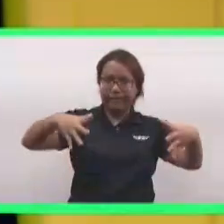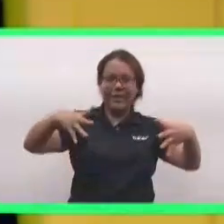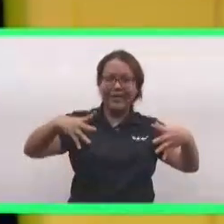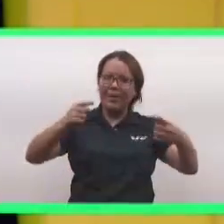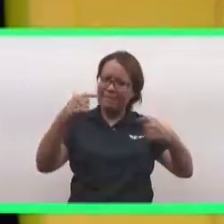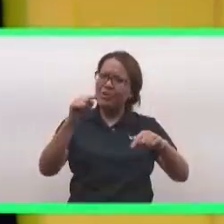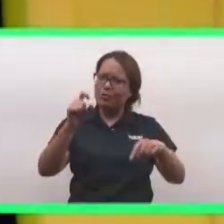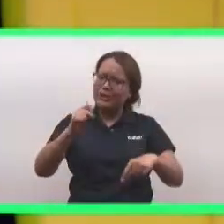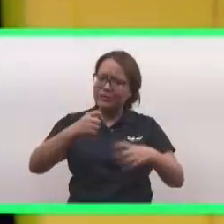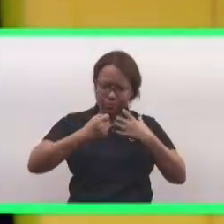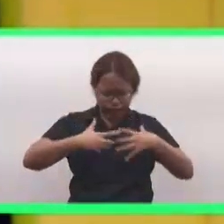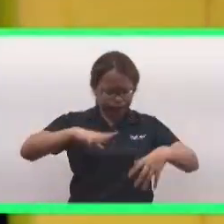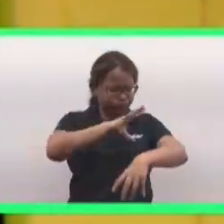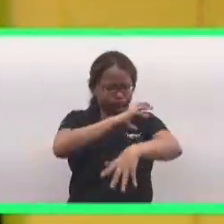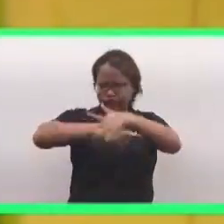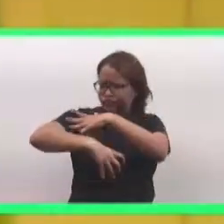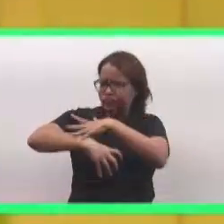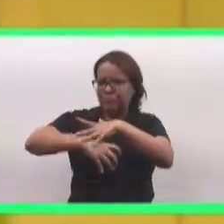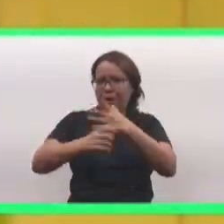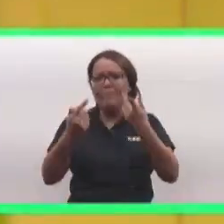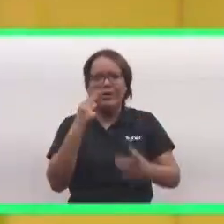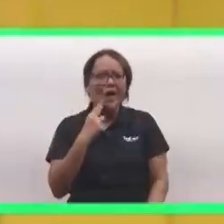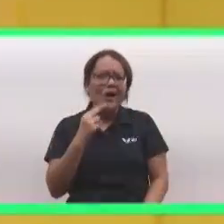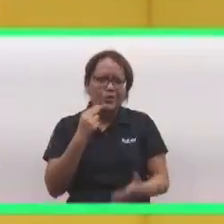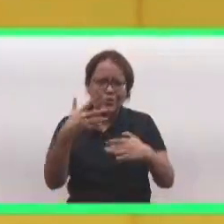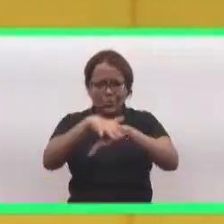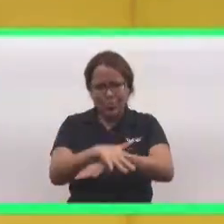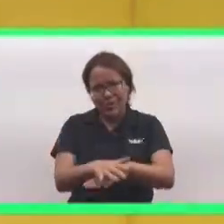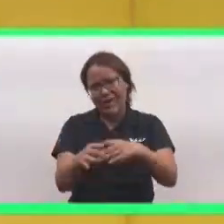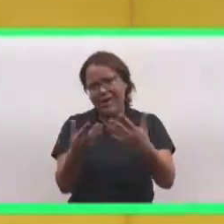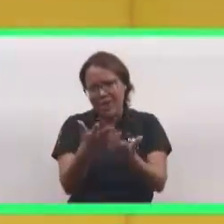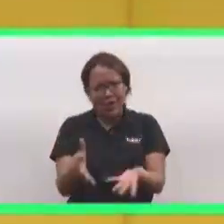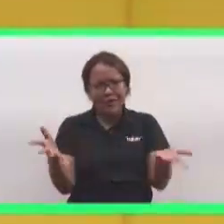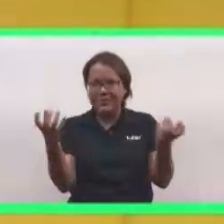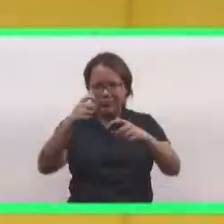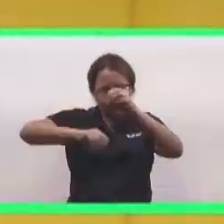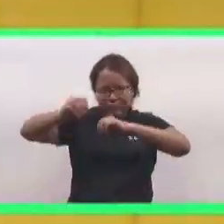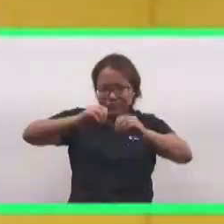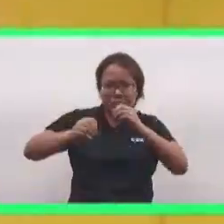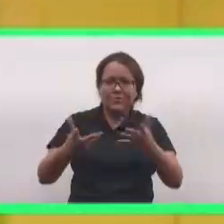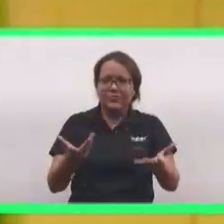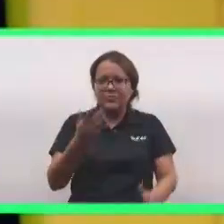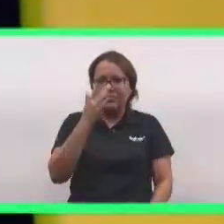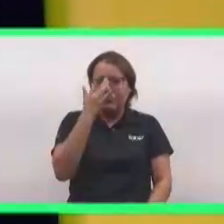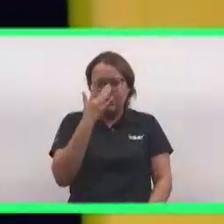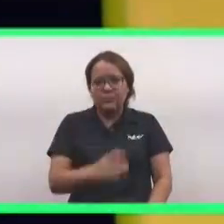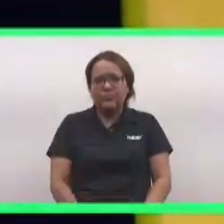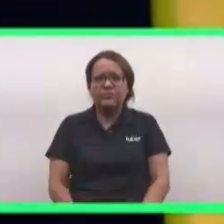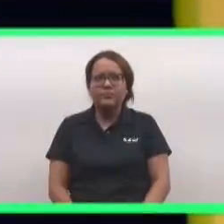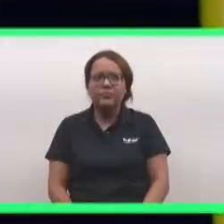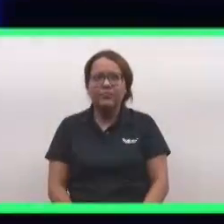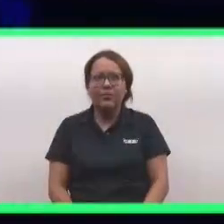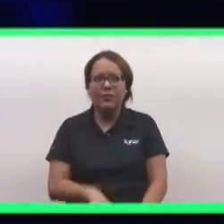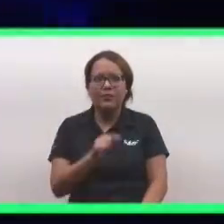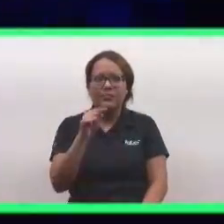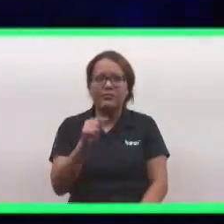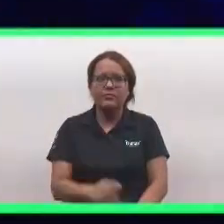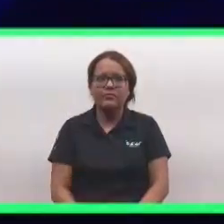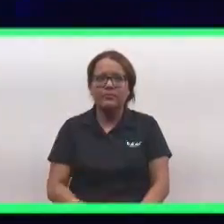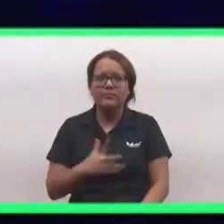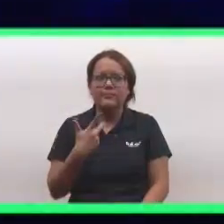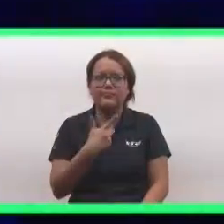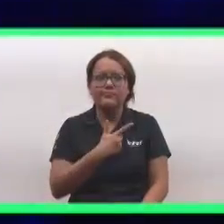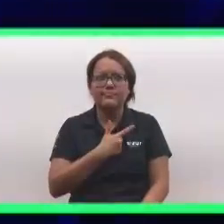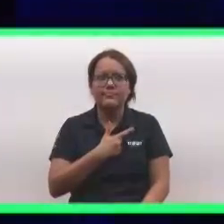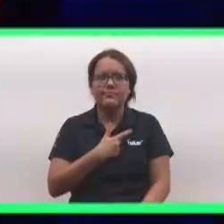engorda. Porque tiene azúcar, porque tiene carbohidratos, porque tiene un montón de cosas. Son harinas refinadas. Entonces nosotros hacemos igual que la Biblia,